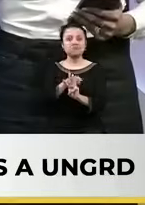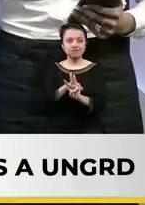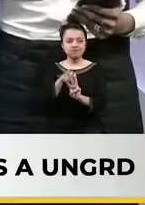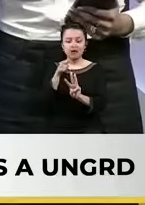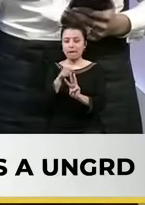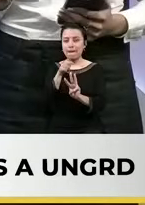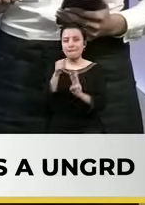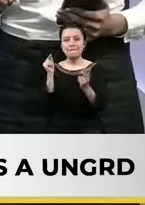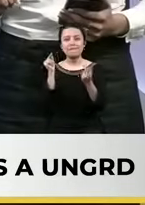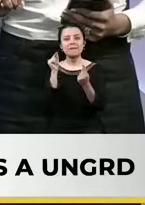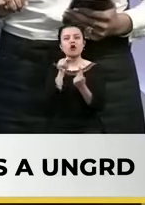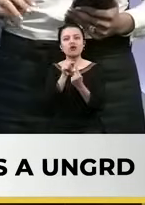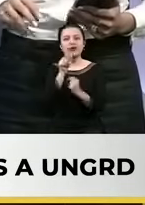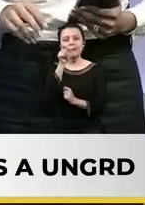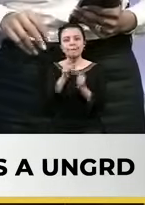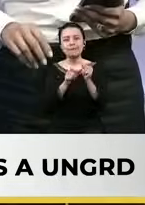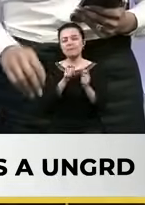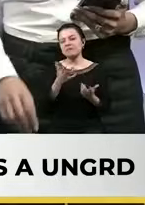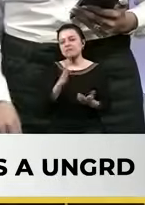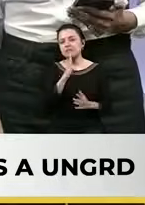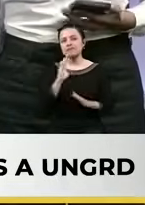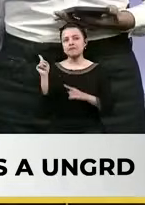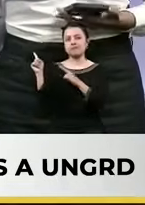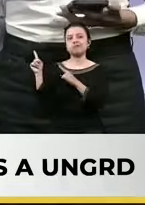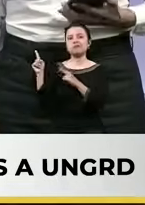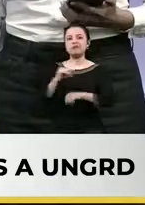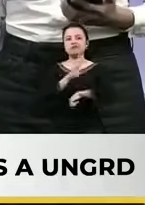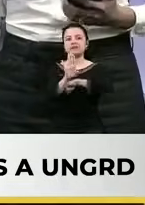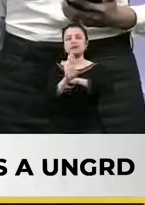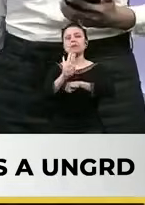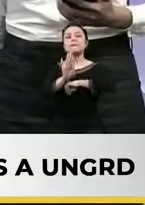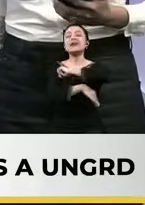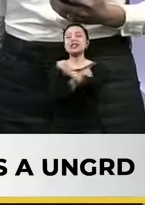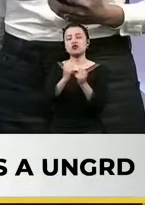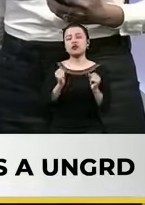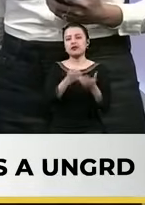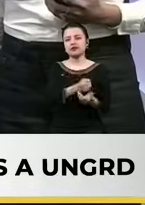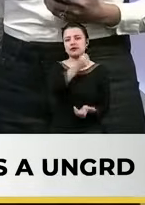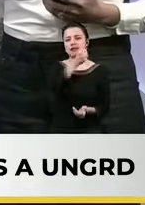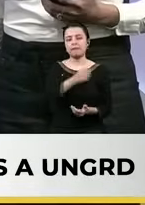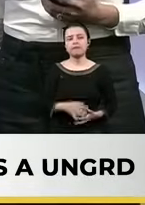al ministro de Hacienda, Ricardo Bonilla. Bueno, pues sí, impresionante, pero aquí hay un documento,